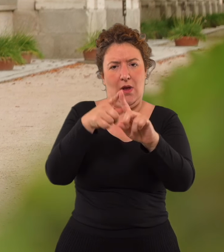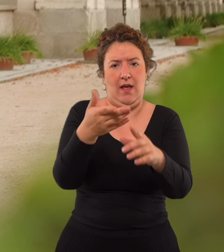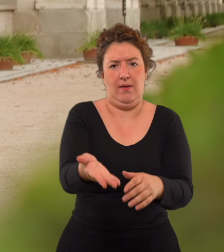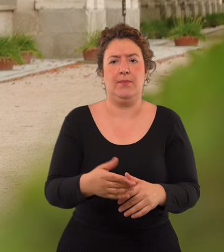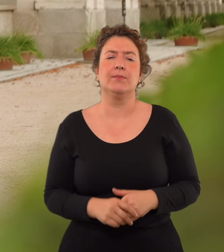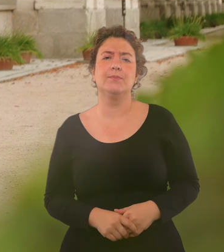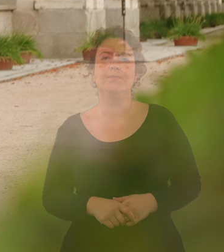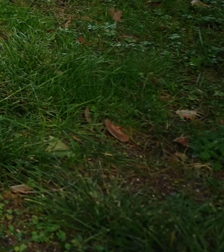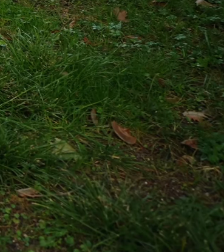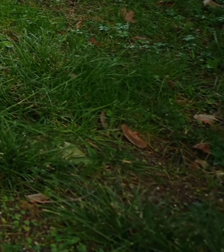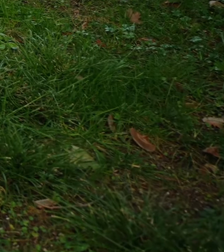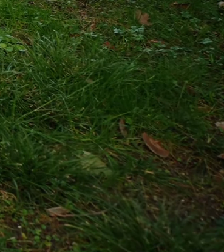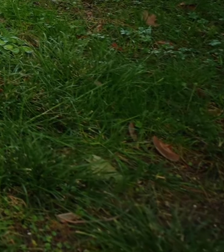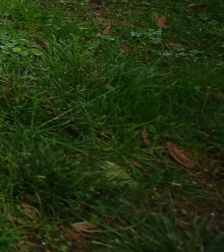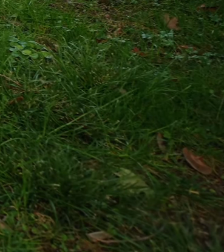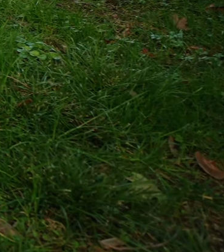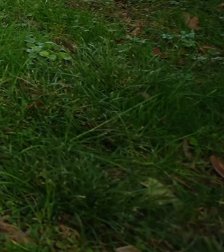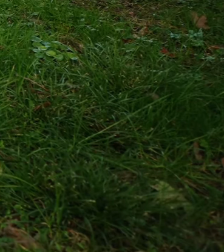divulgación científica.